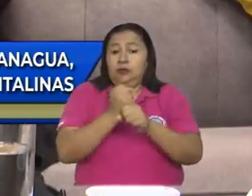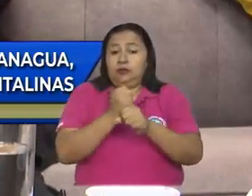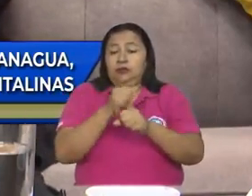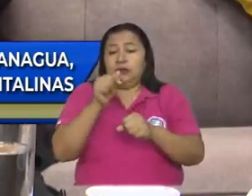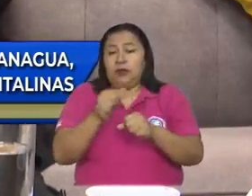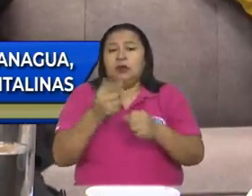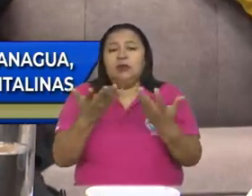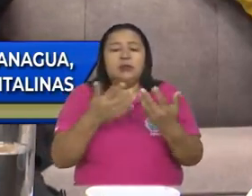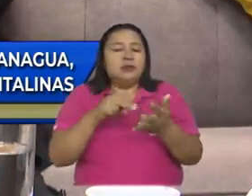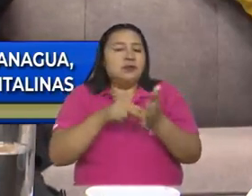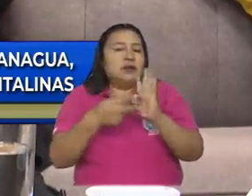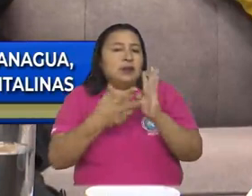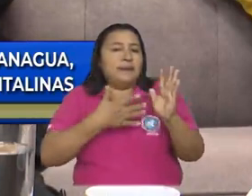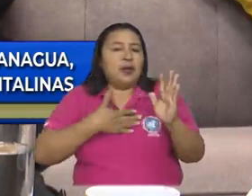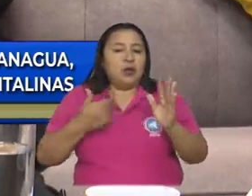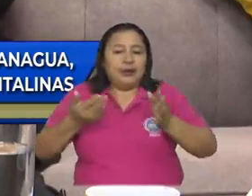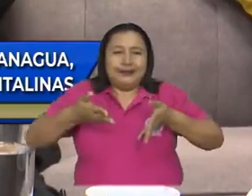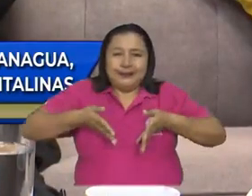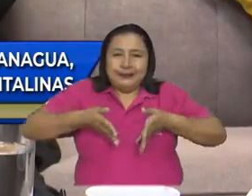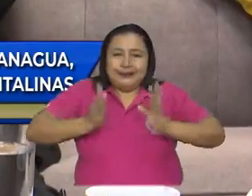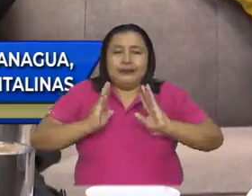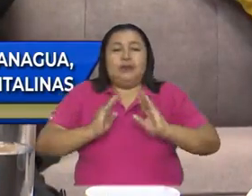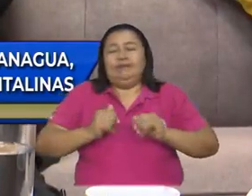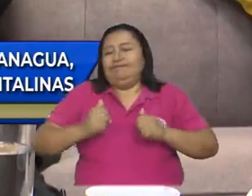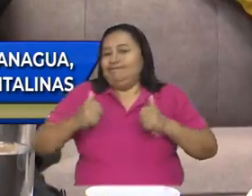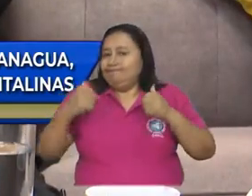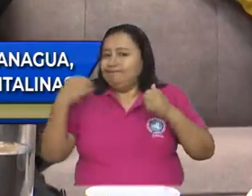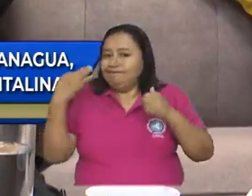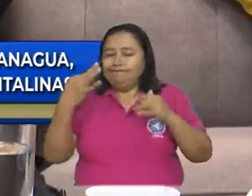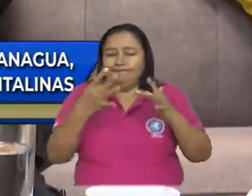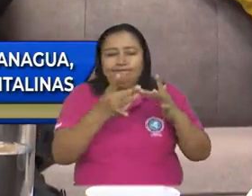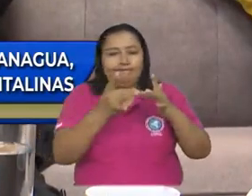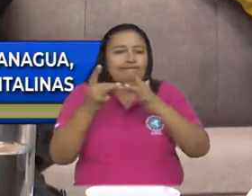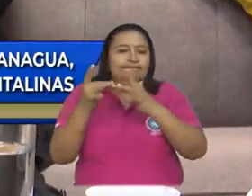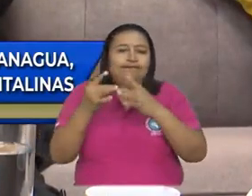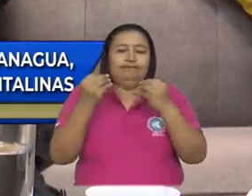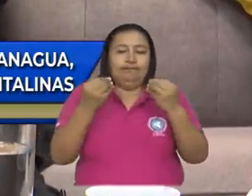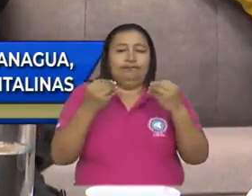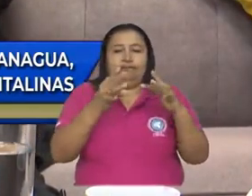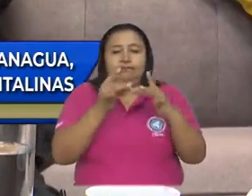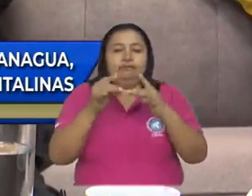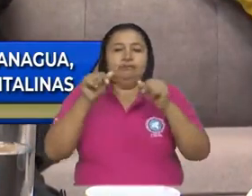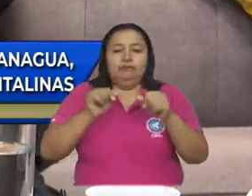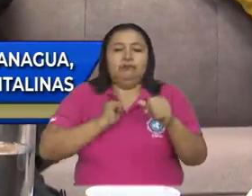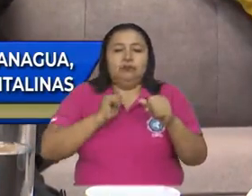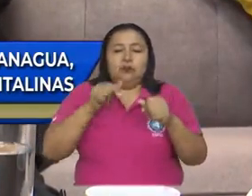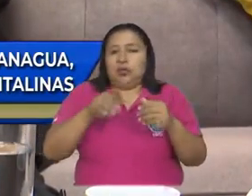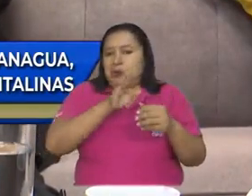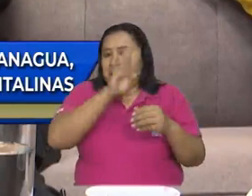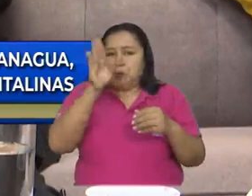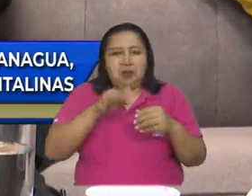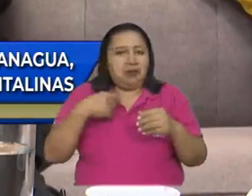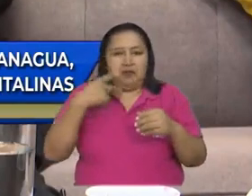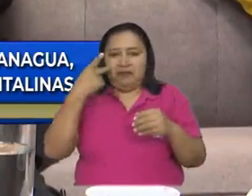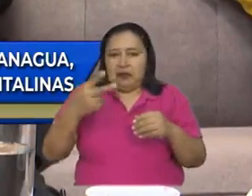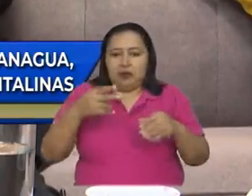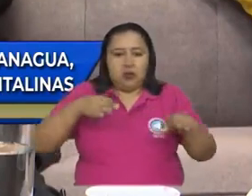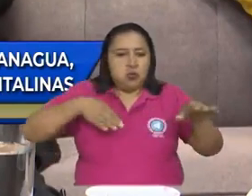es un mejoramiento vial extraordinario. Claro, extraordinario. Pues. Es más, nunca se había visto